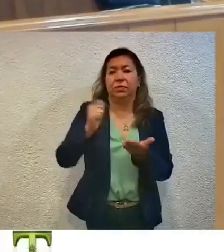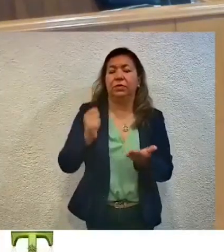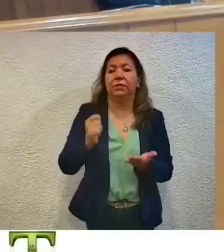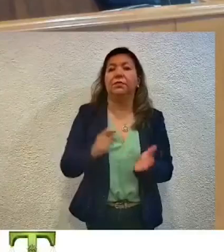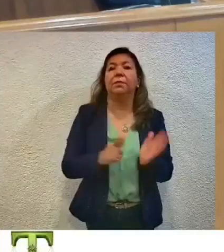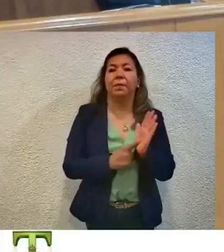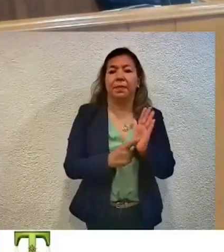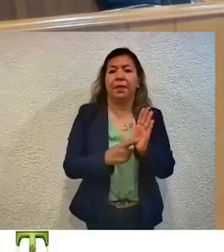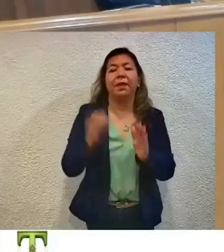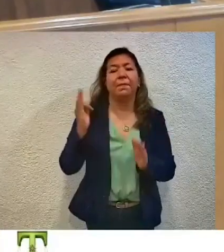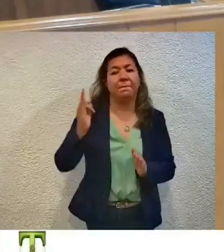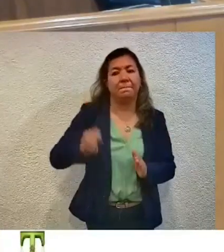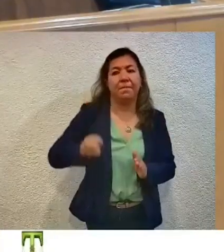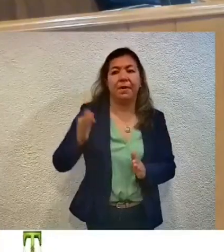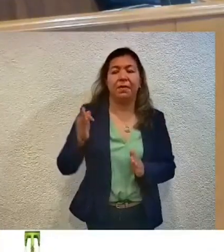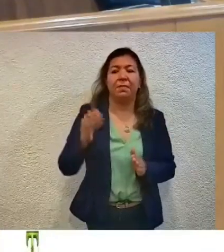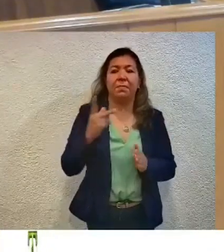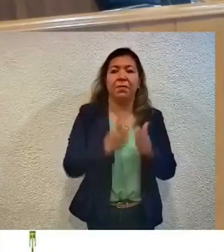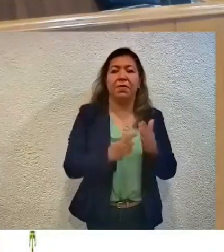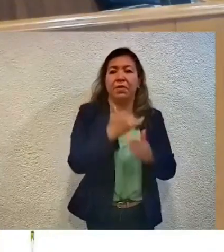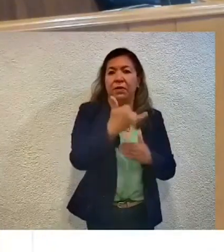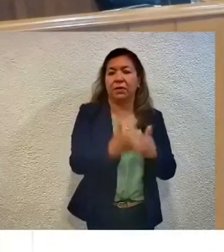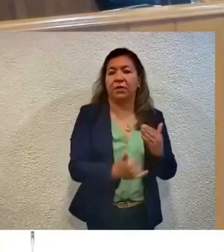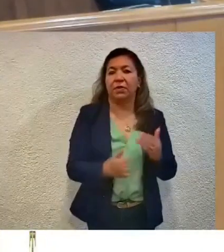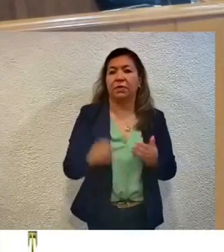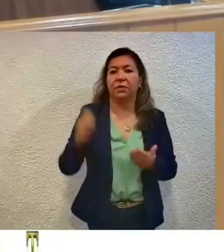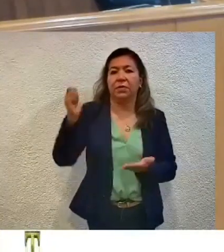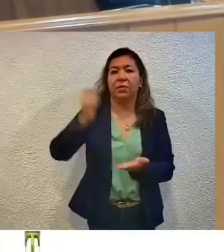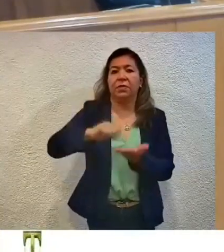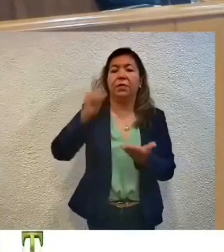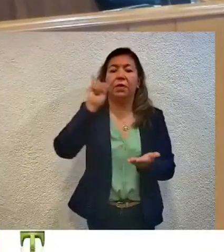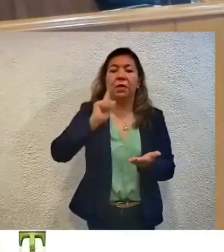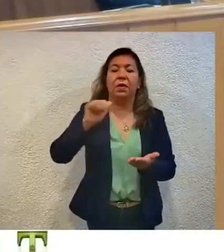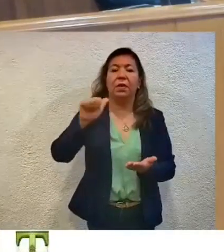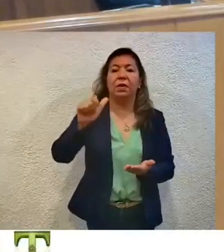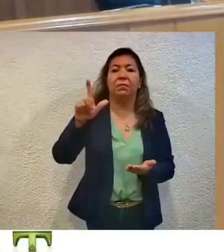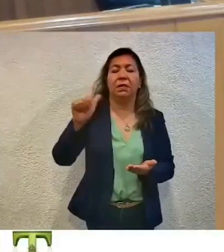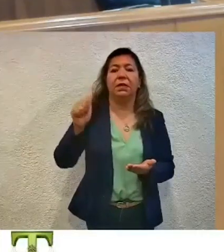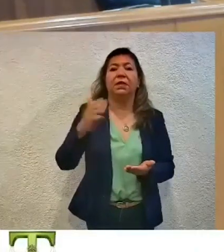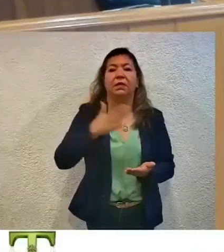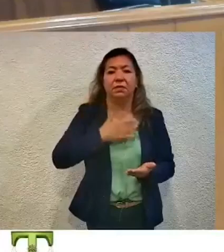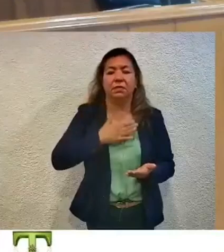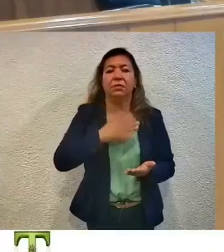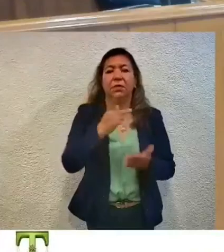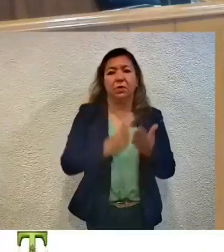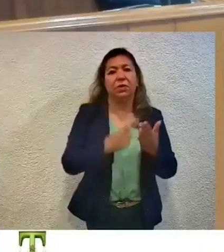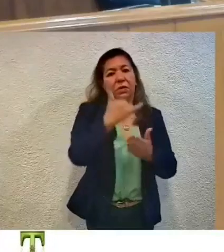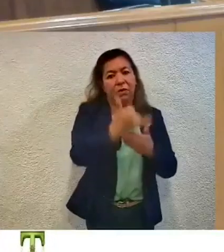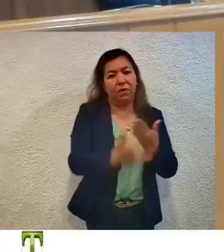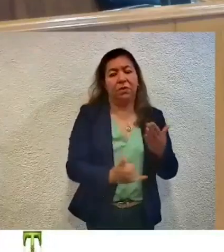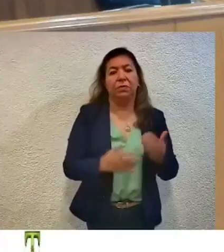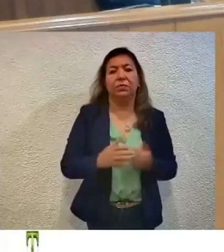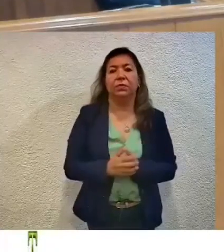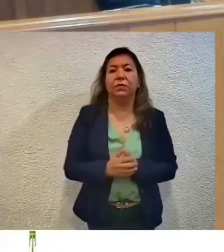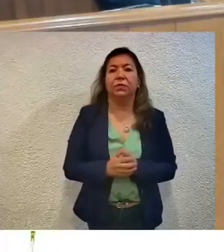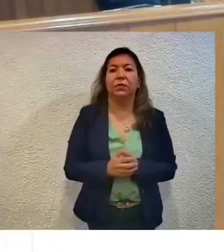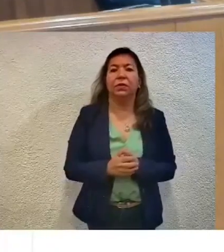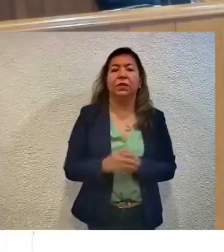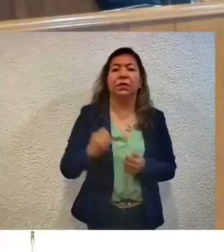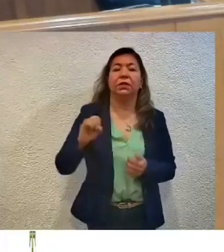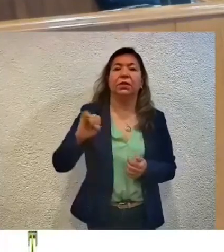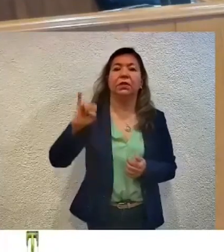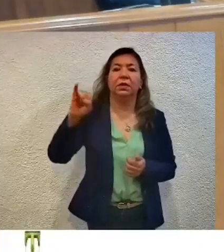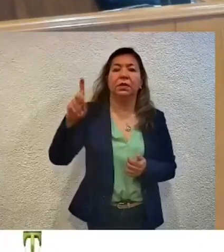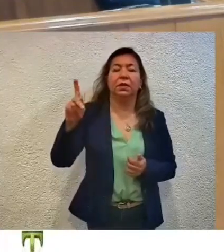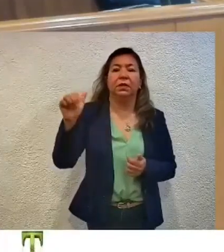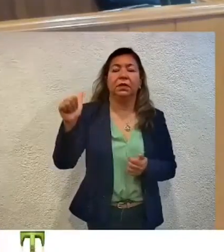Salgado. Con el proyecto presentado. Gracias, magistrado. Magistrada ponente, Almadelia Eugenio Alcaraz. Es proyecto de la ponencia. Gracias,